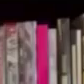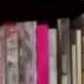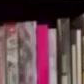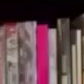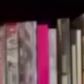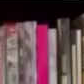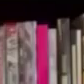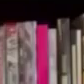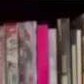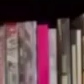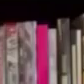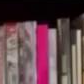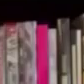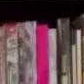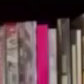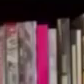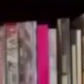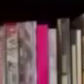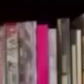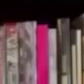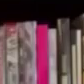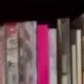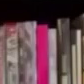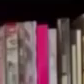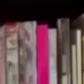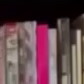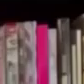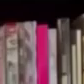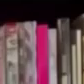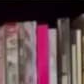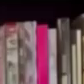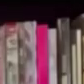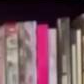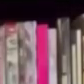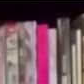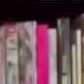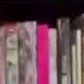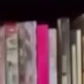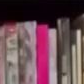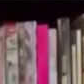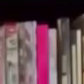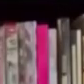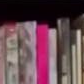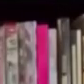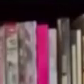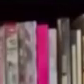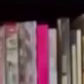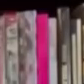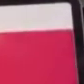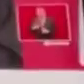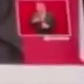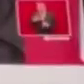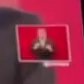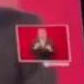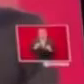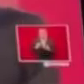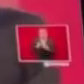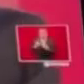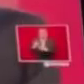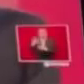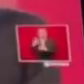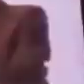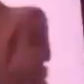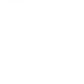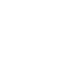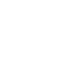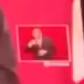los gasolinazos del 2022 según él a través de un vídeo aplica su derecho a réplica pero vamos a escucharlo para que